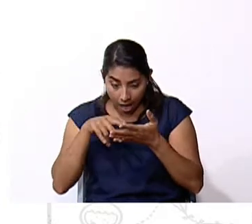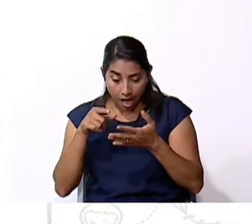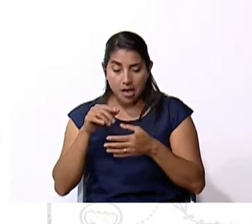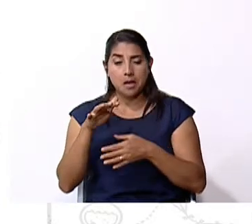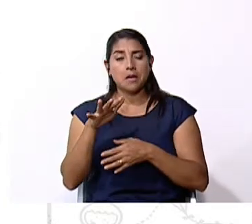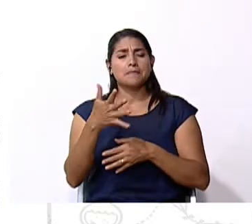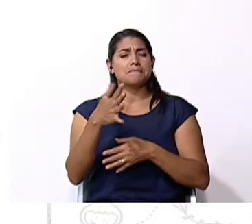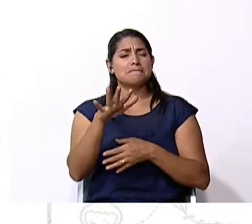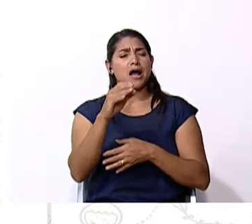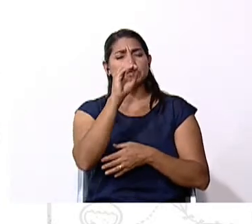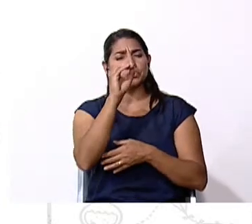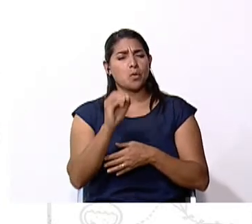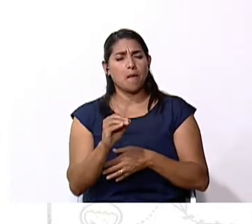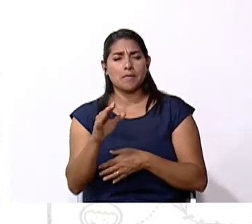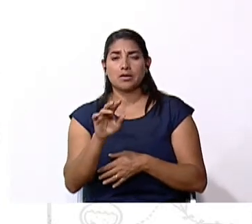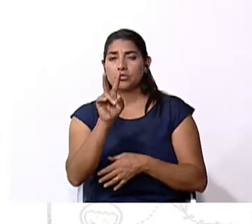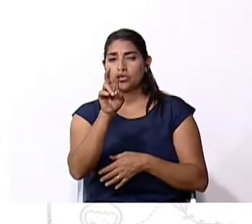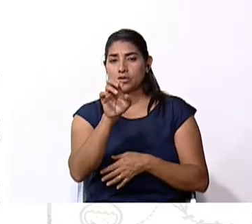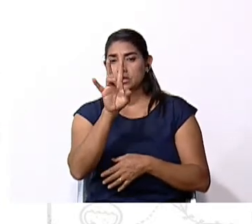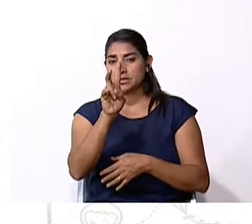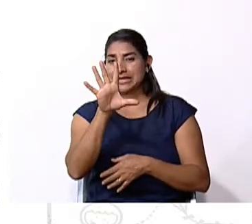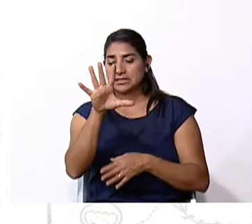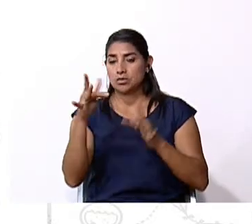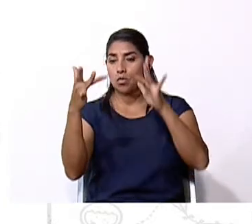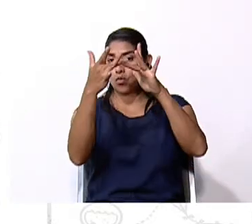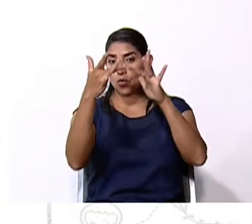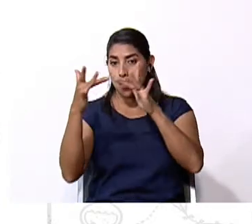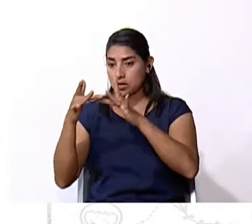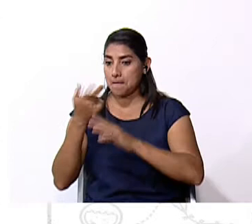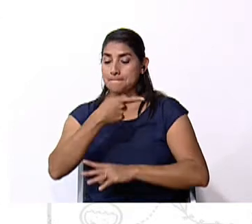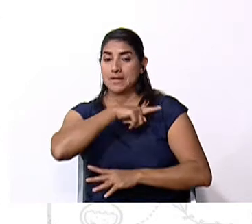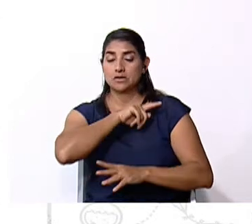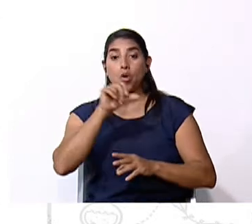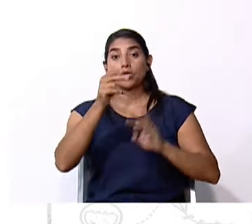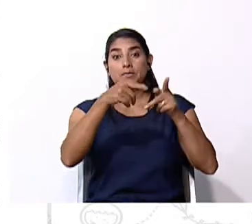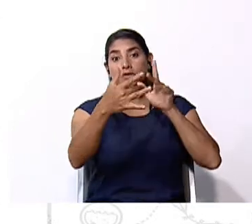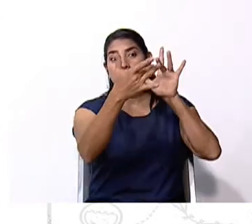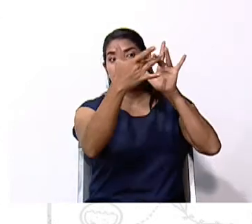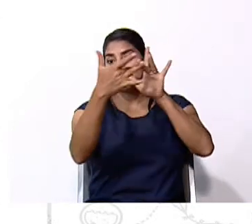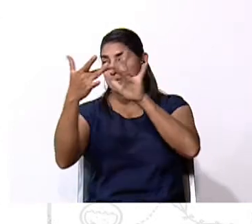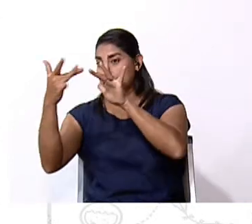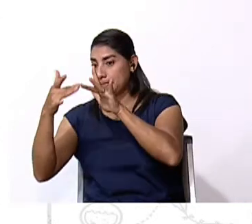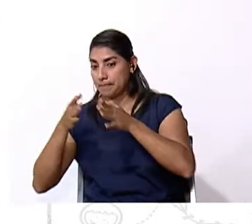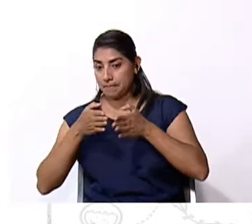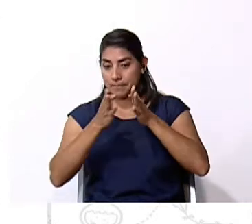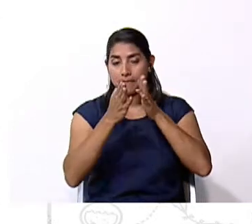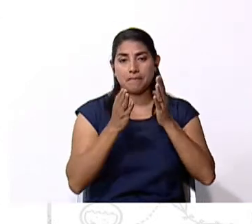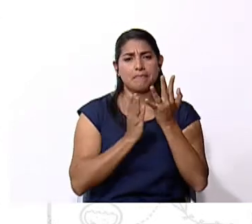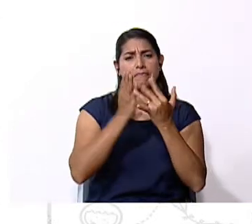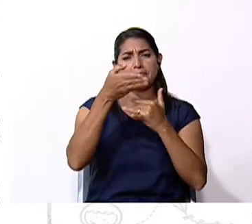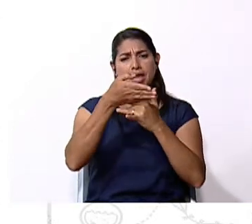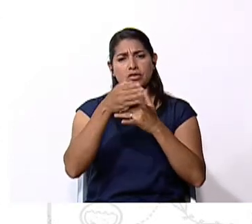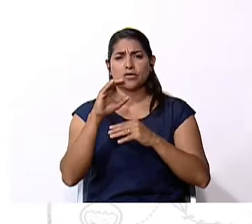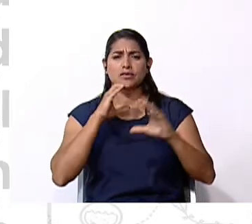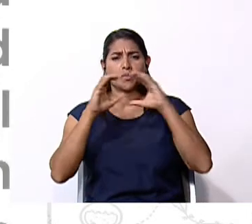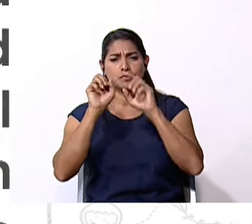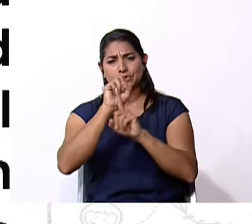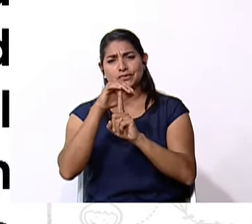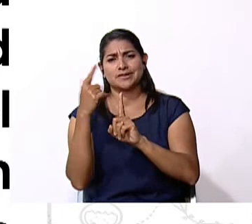promedio tienen 275 conexiones personales a través de sus canales de medios sociales.